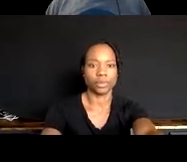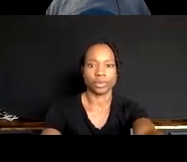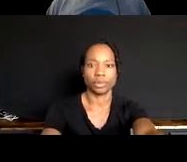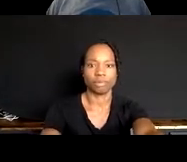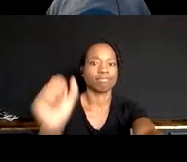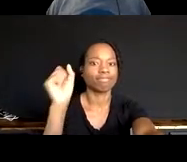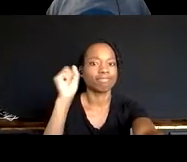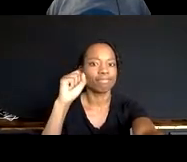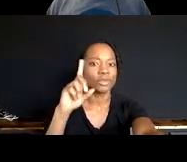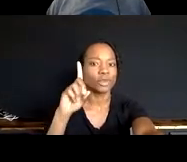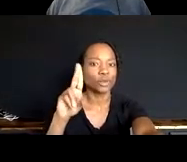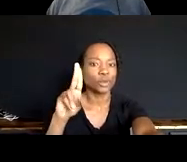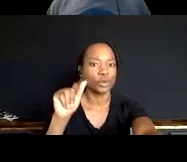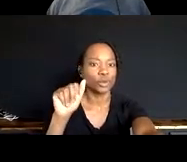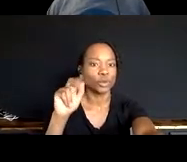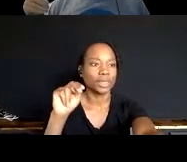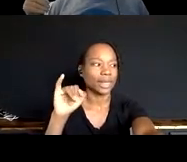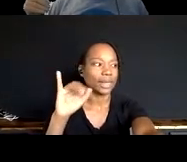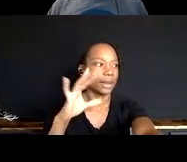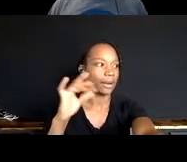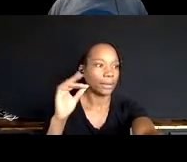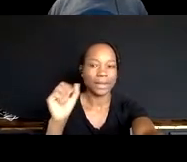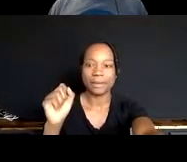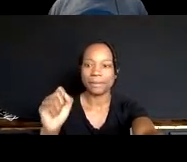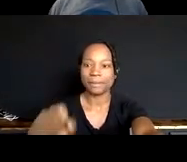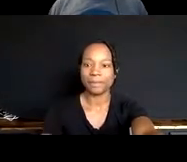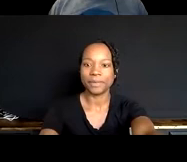Sí, absolutamente.